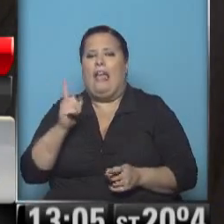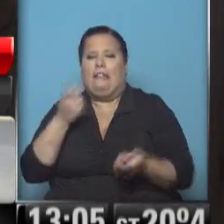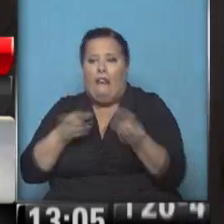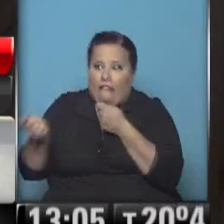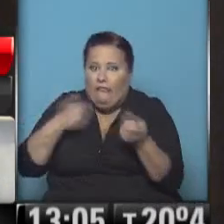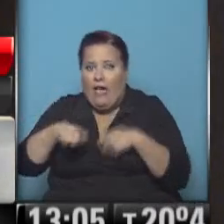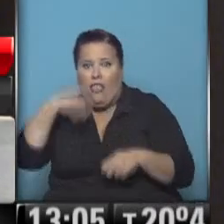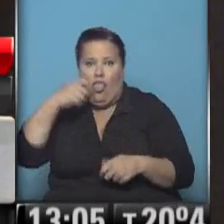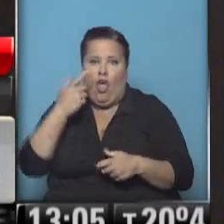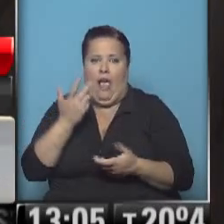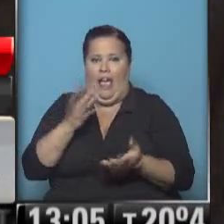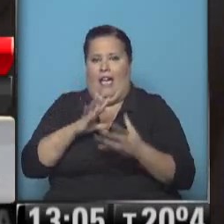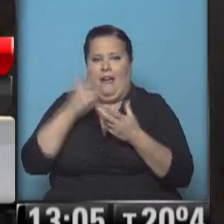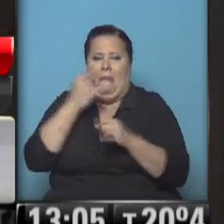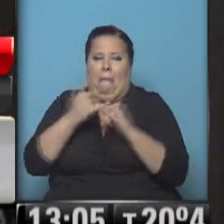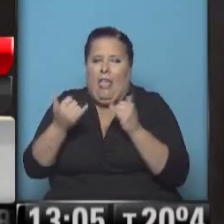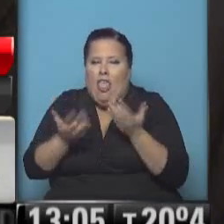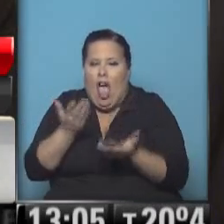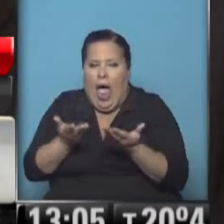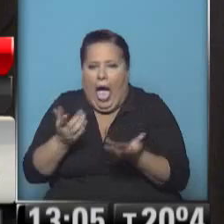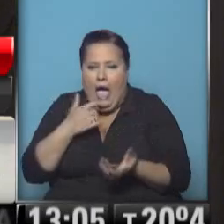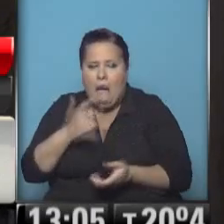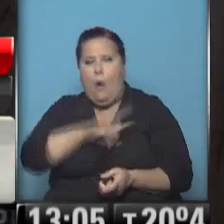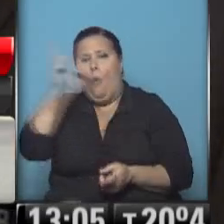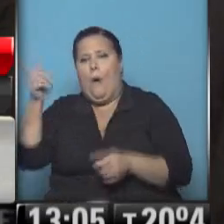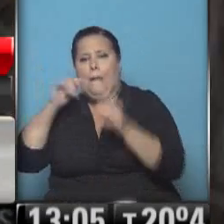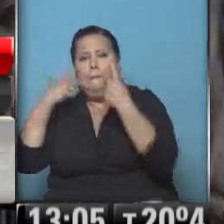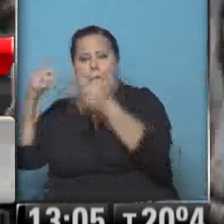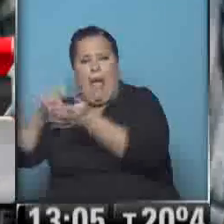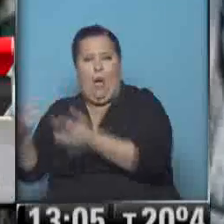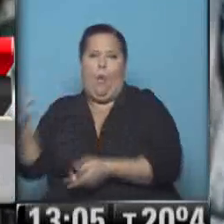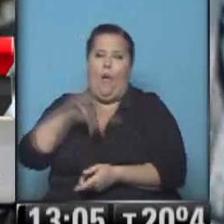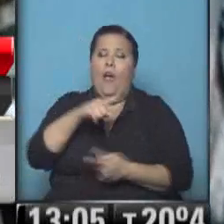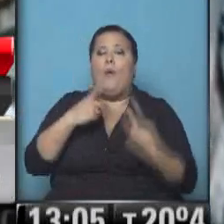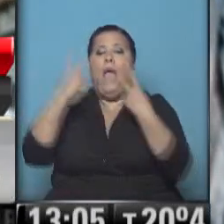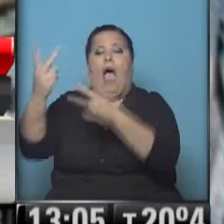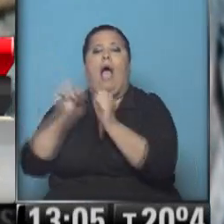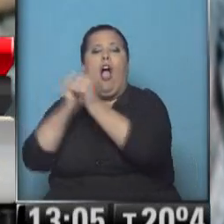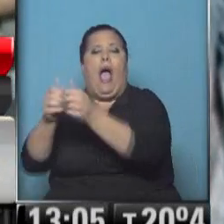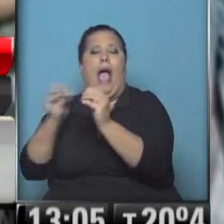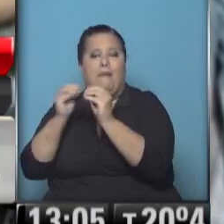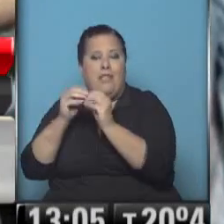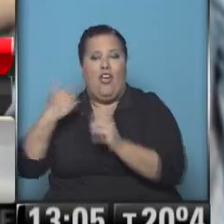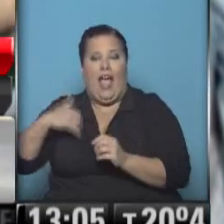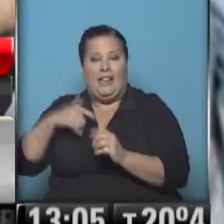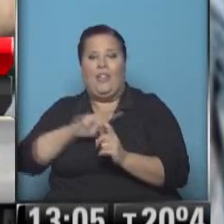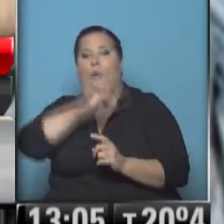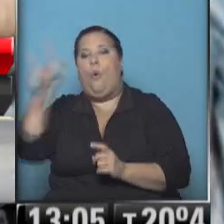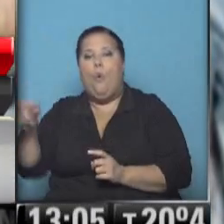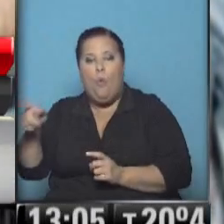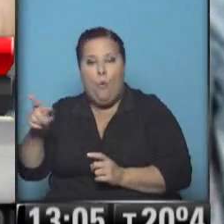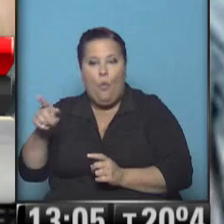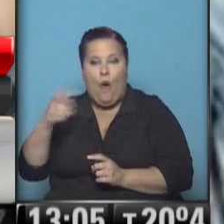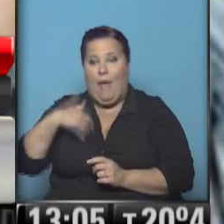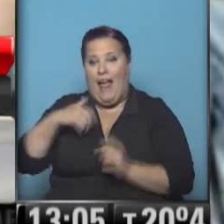tráfico estupefaciente por medio gramo y viajar a otro país y volver. Él viajó porque llevó a un amigo argentino que volvía